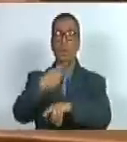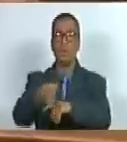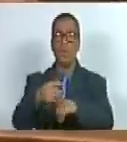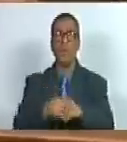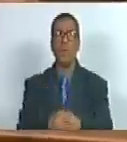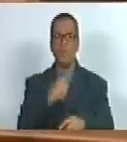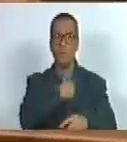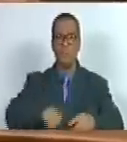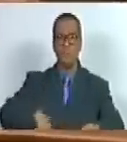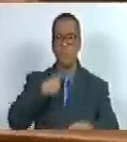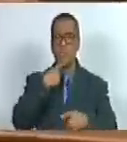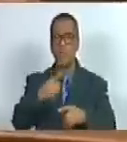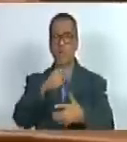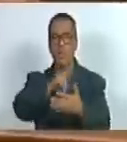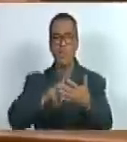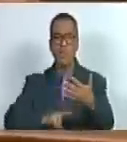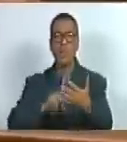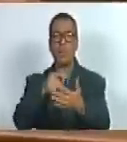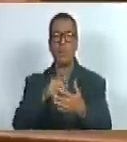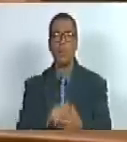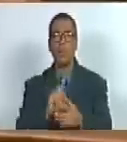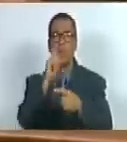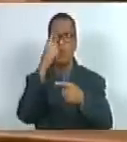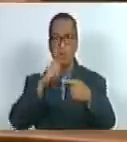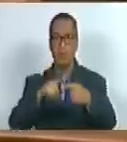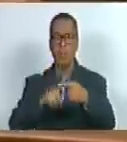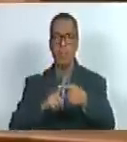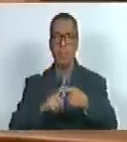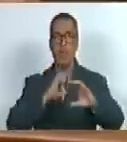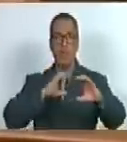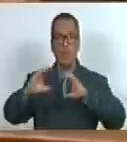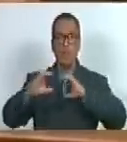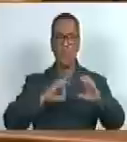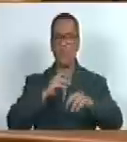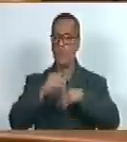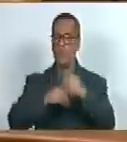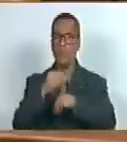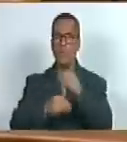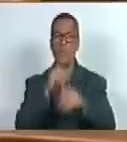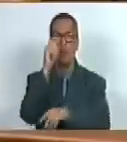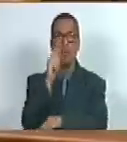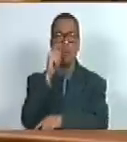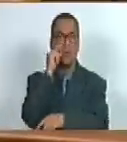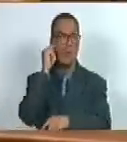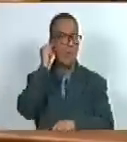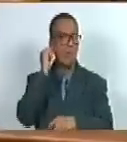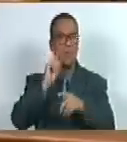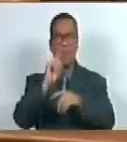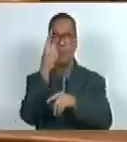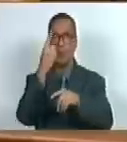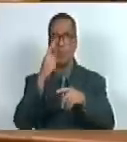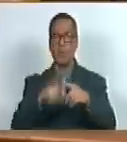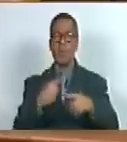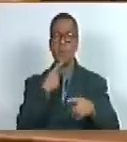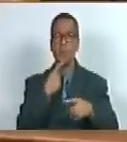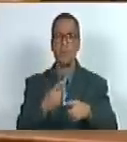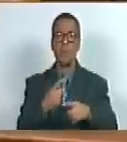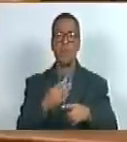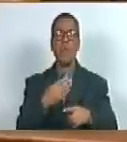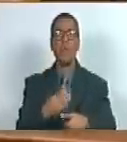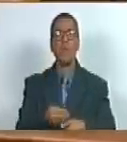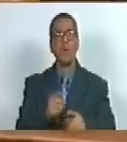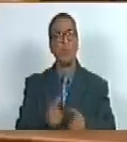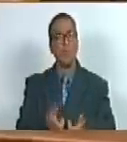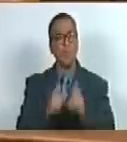presidente ordenó dar lectura a la cuenta primero comunicaciones suscritas por diputados y diputados principales solicitando permiso